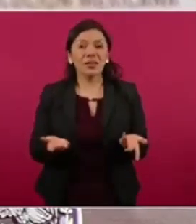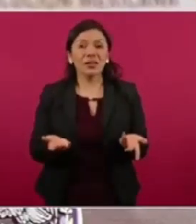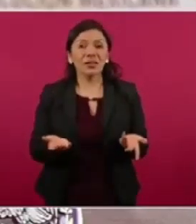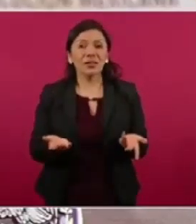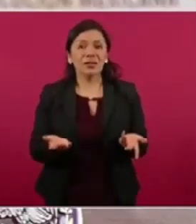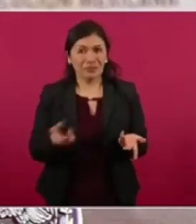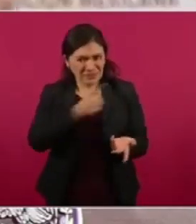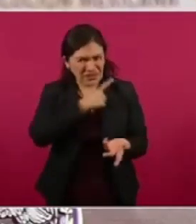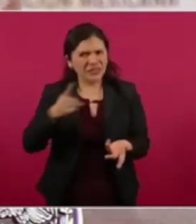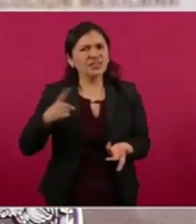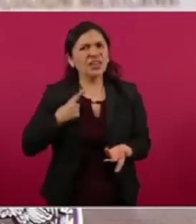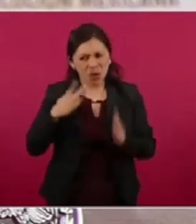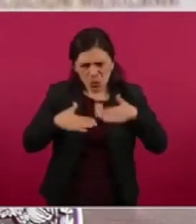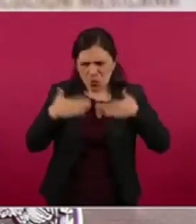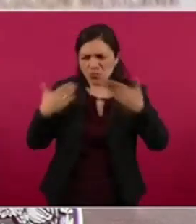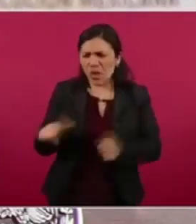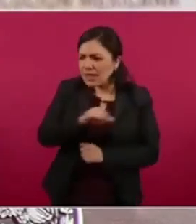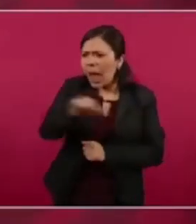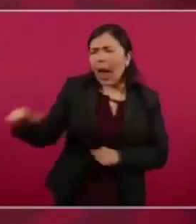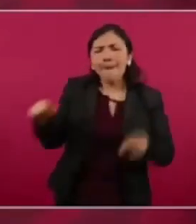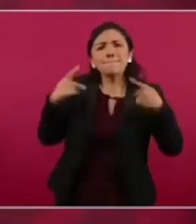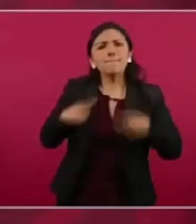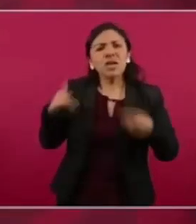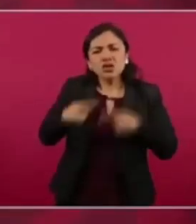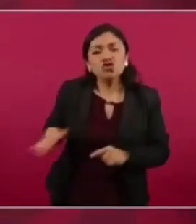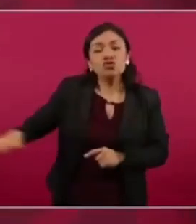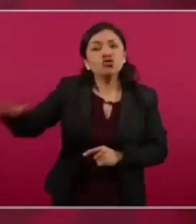Hay que tenerle confianza a la gente.